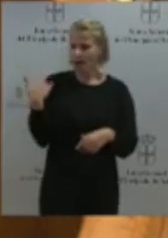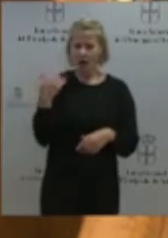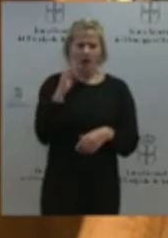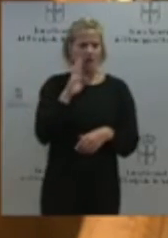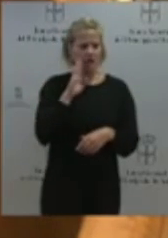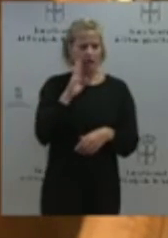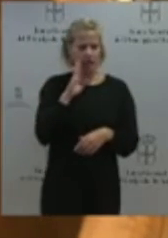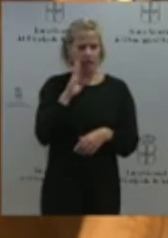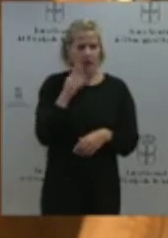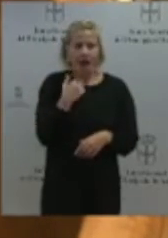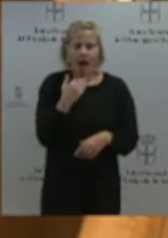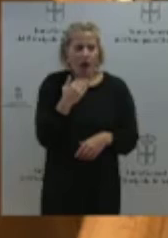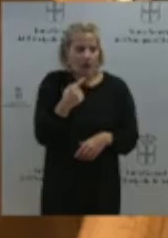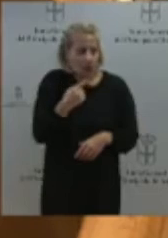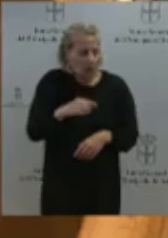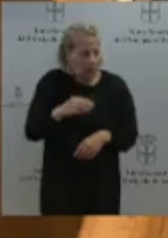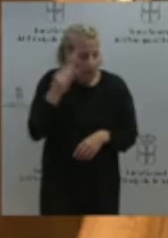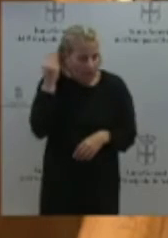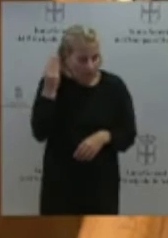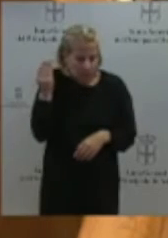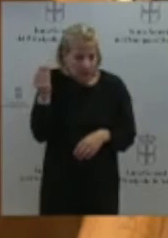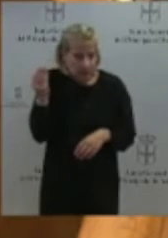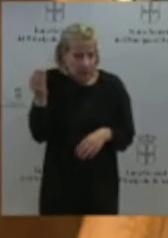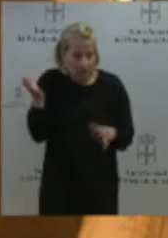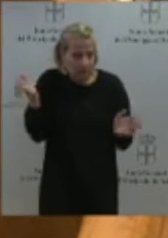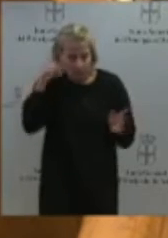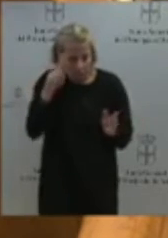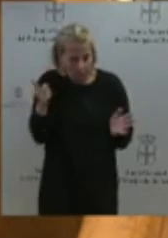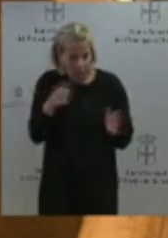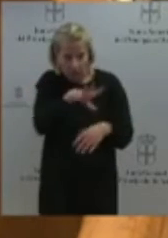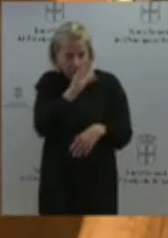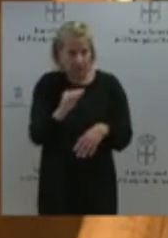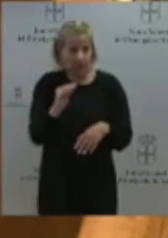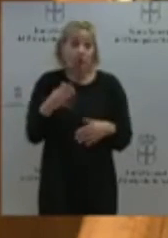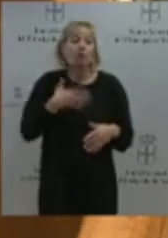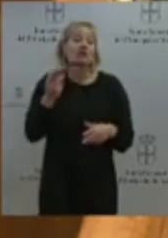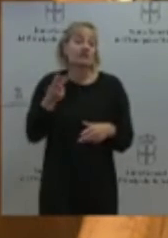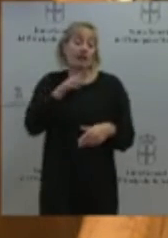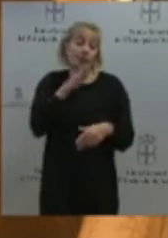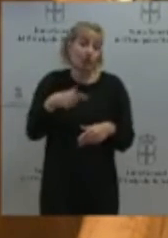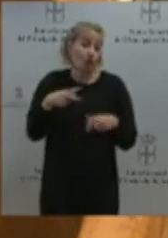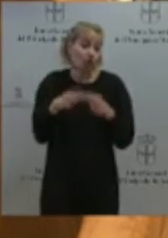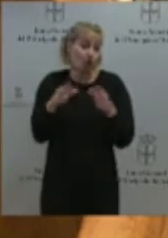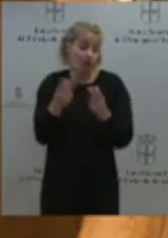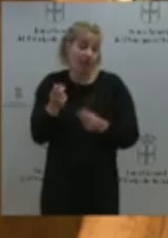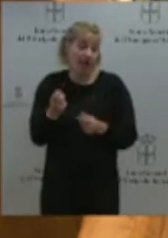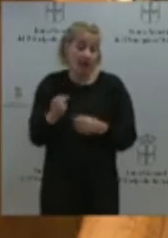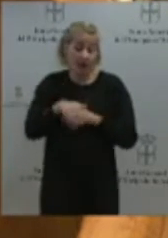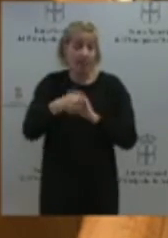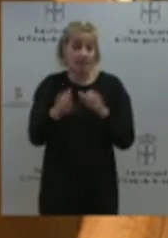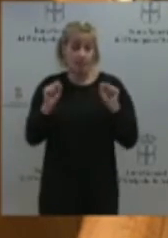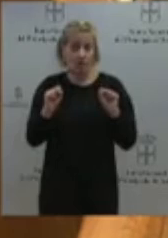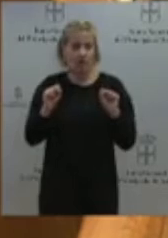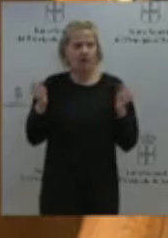es mi mentalidad socialdemócrata, que me cuesta entender esas cosas. Usted ha dicho, no, una empresa privada que gestiona el transporte. ¿Qué está proponiendo? ¿Que lo gestione